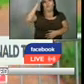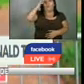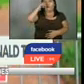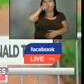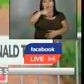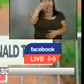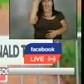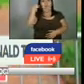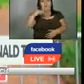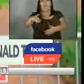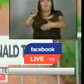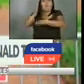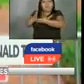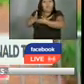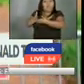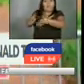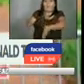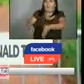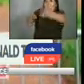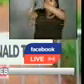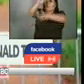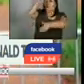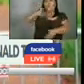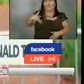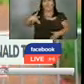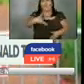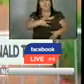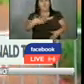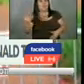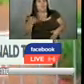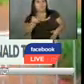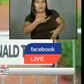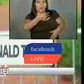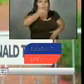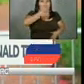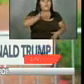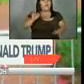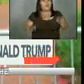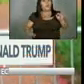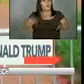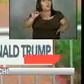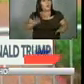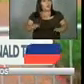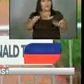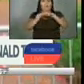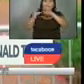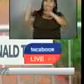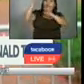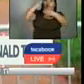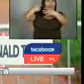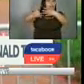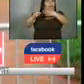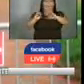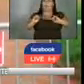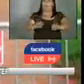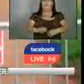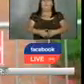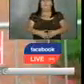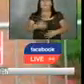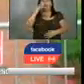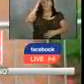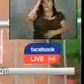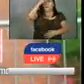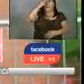instituciones y amenaza con vengarse. Debemos buscar siempre la verdad y la justicia, nadie está por encima de la ley. Trump no dio